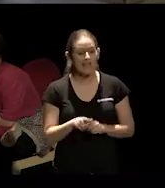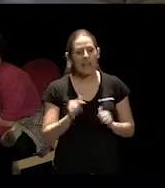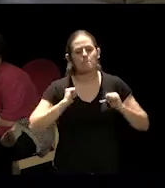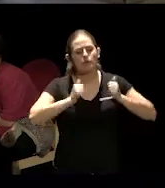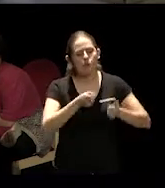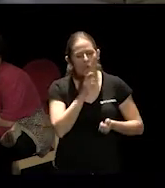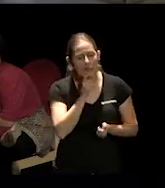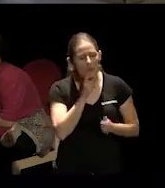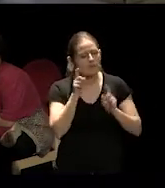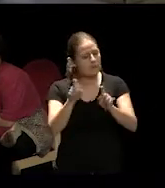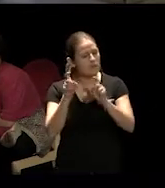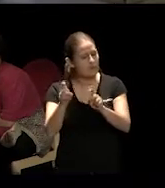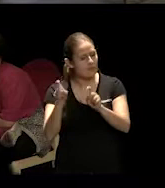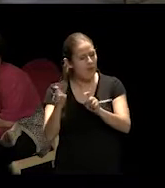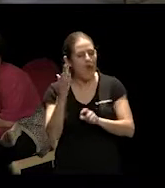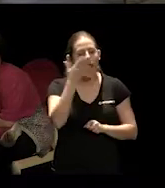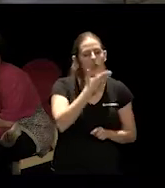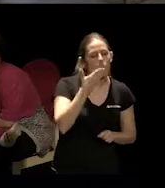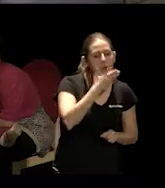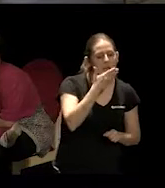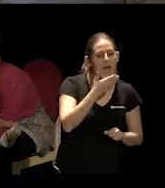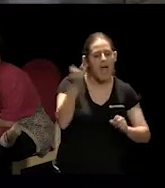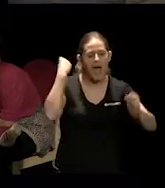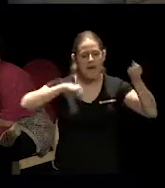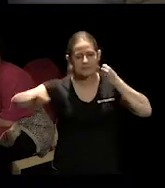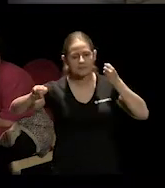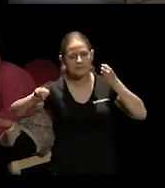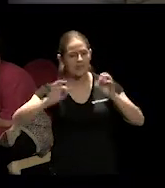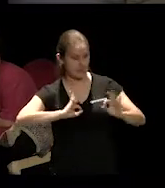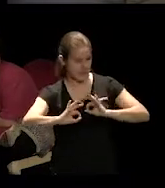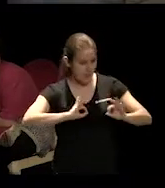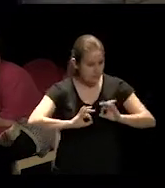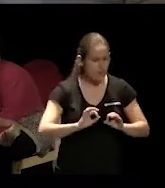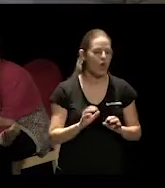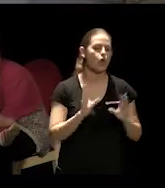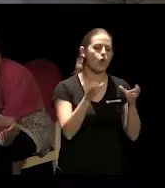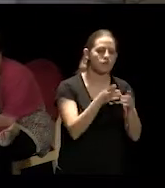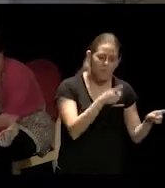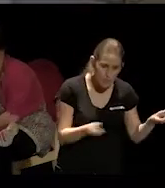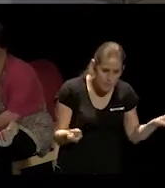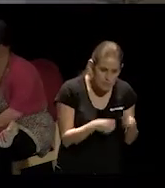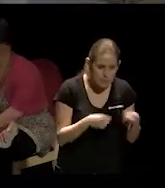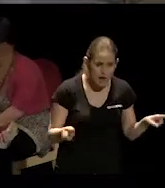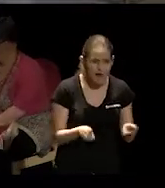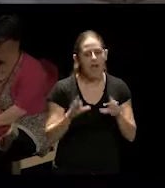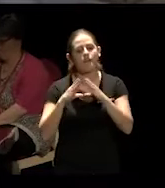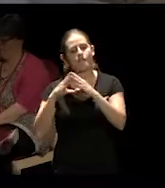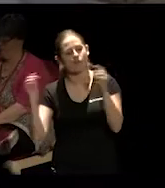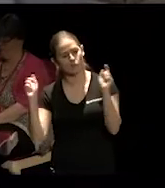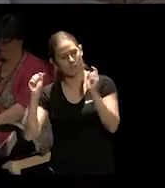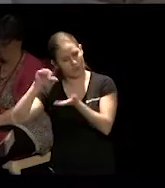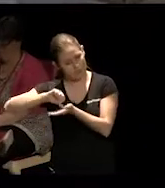enseñando en escuelas de arte dramático, en conservatorios de música, en la Facultad de Educación